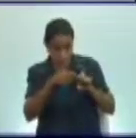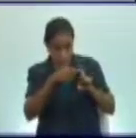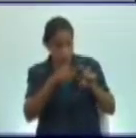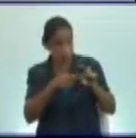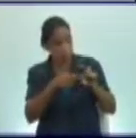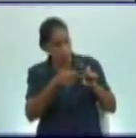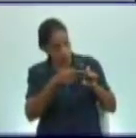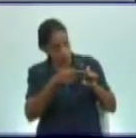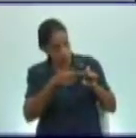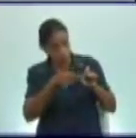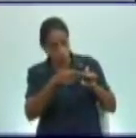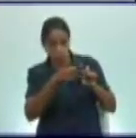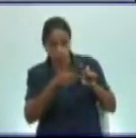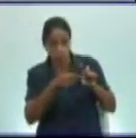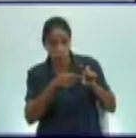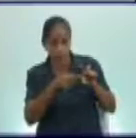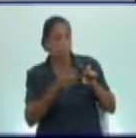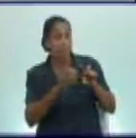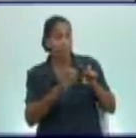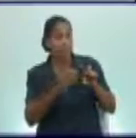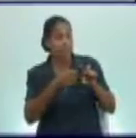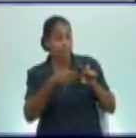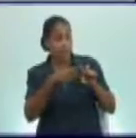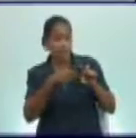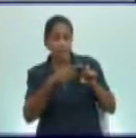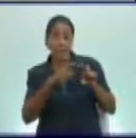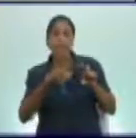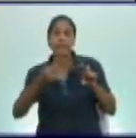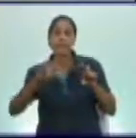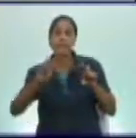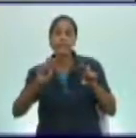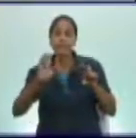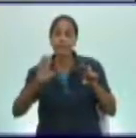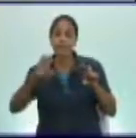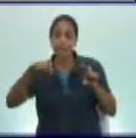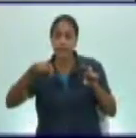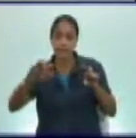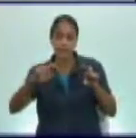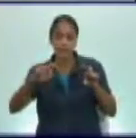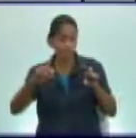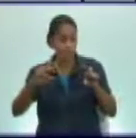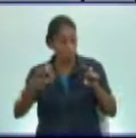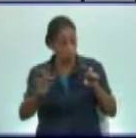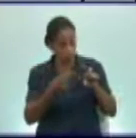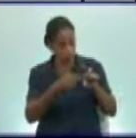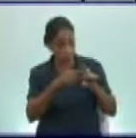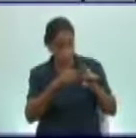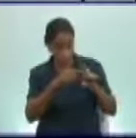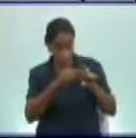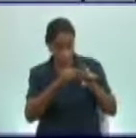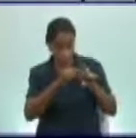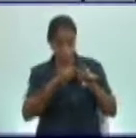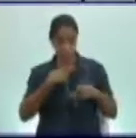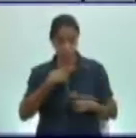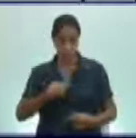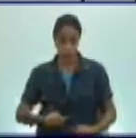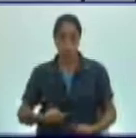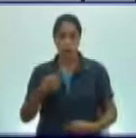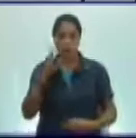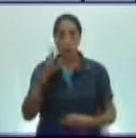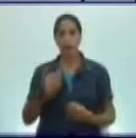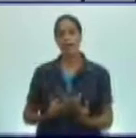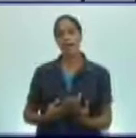digestivo y los tejidos que rodean al celoma donde se suspenden los órganos internos. Aquí les presento el